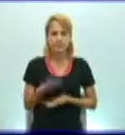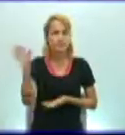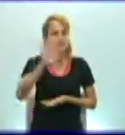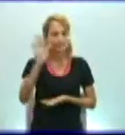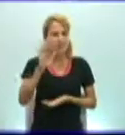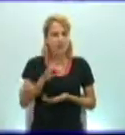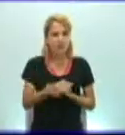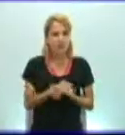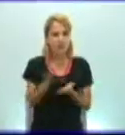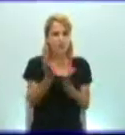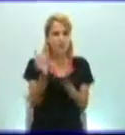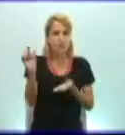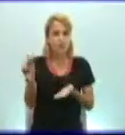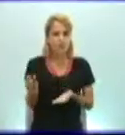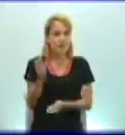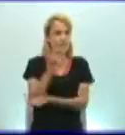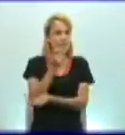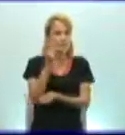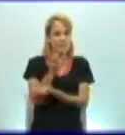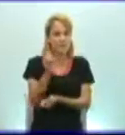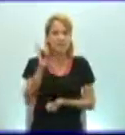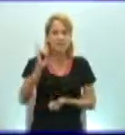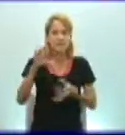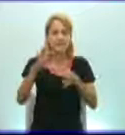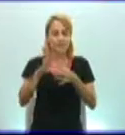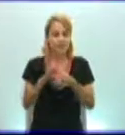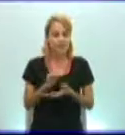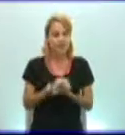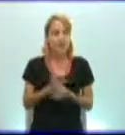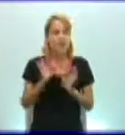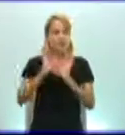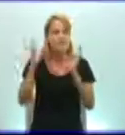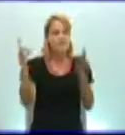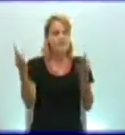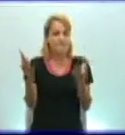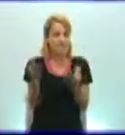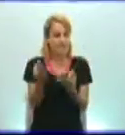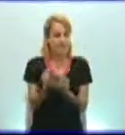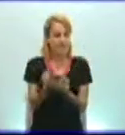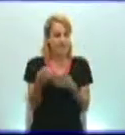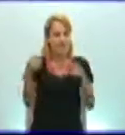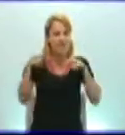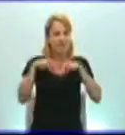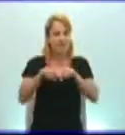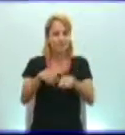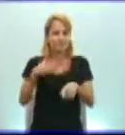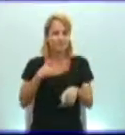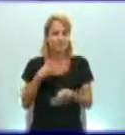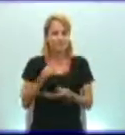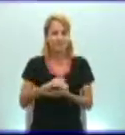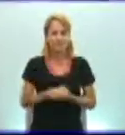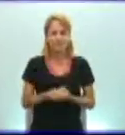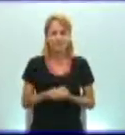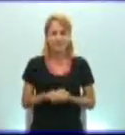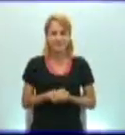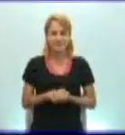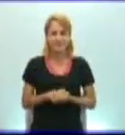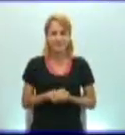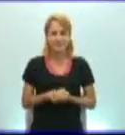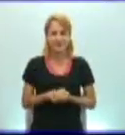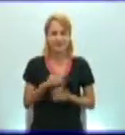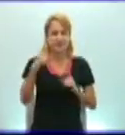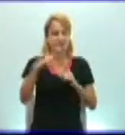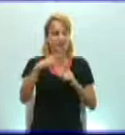un saludo a los estudiantes y docentes de sexto grado, así como a los familiares que nos acompañan en la mañana de hoy. En nuestro